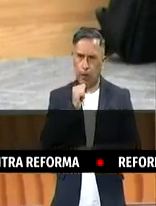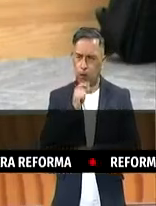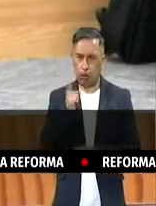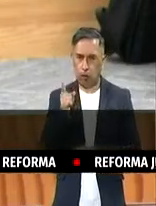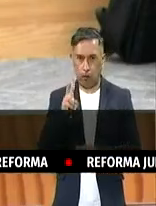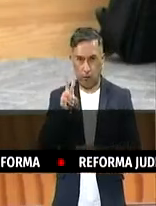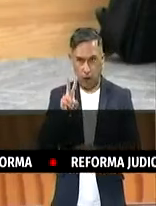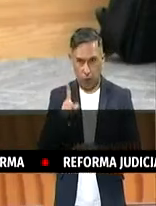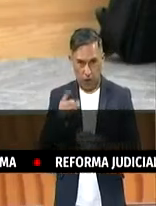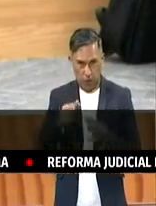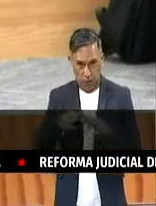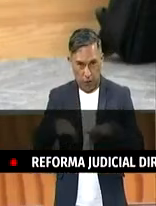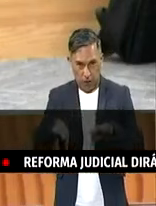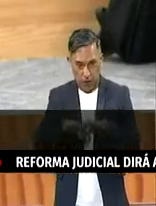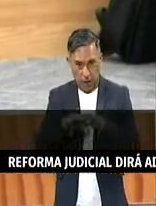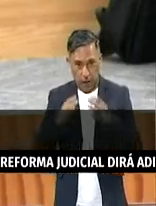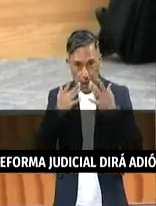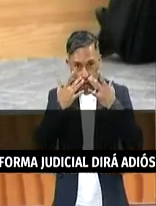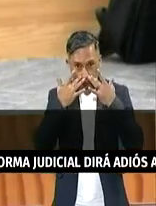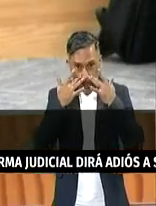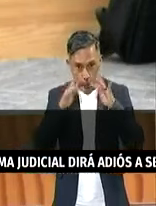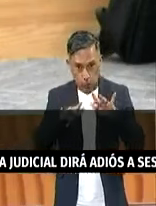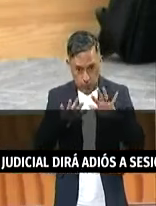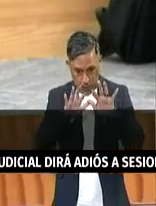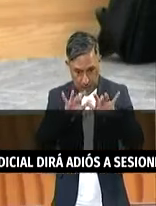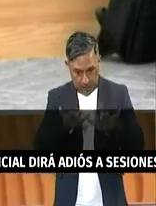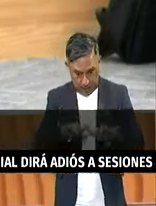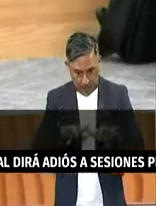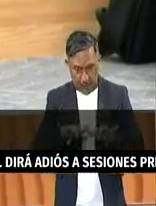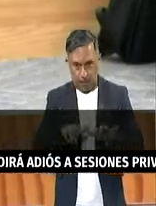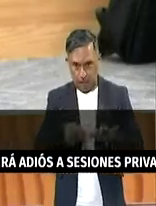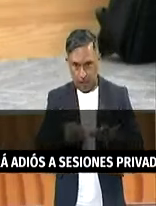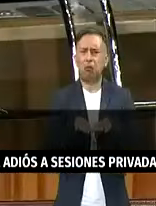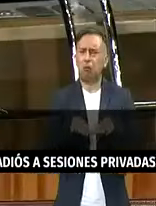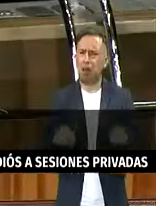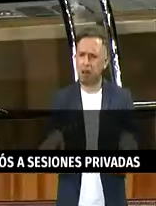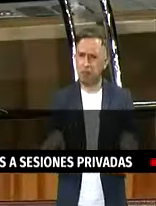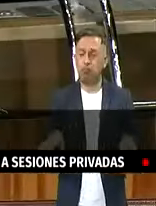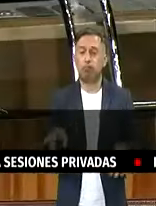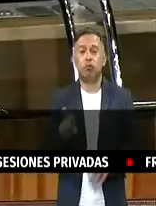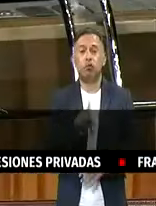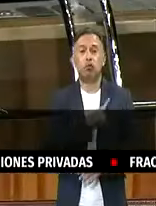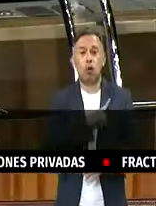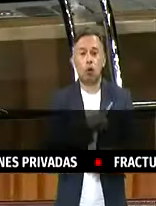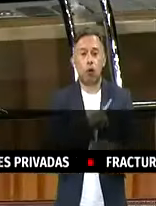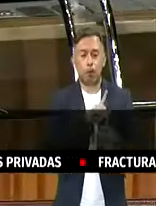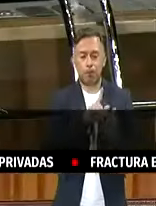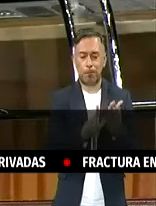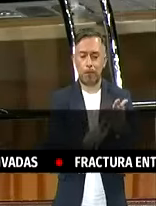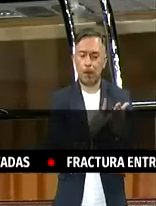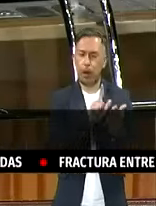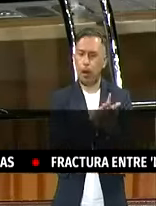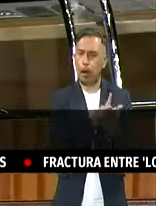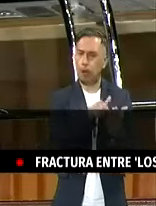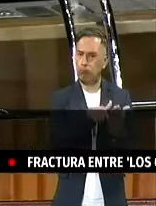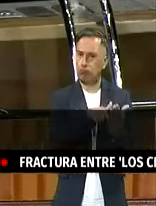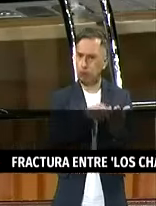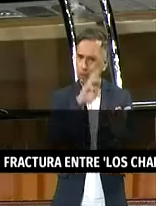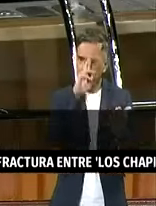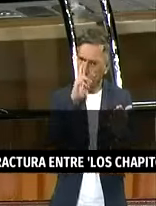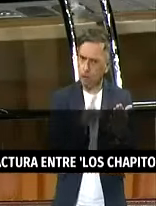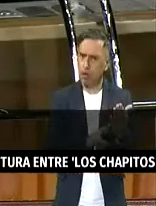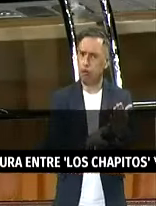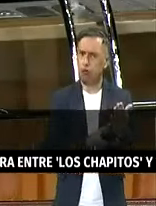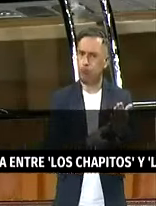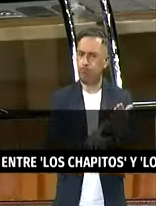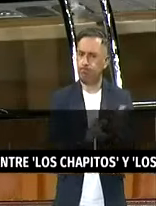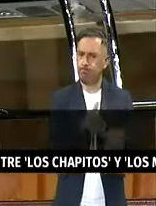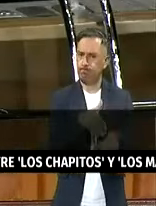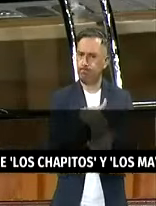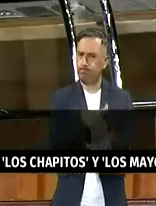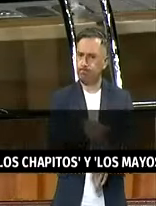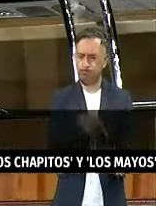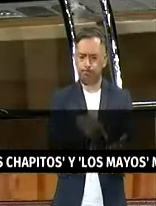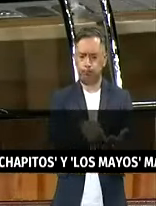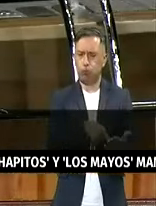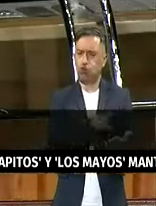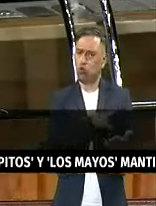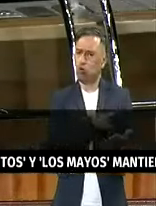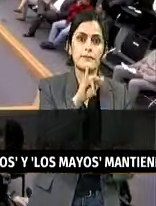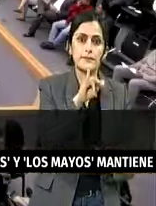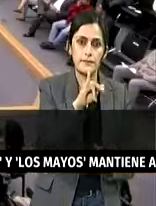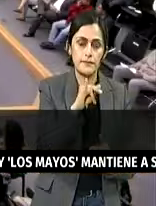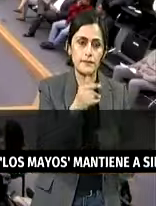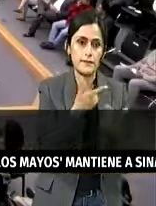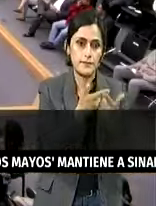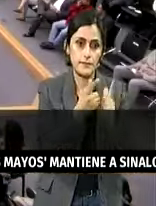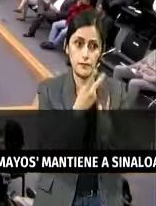Morena tendría mayoría, pero ¿qué pasaría en la Cámara de Senadores? Bueno, en la Cámara de Senadores la